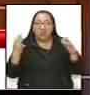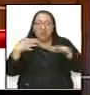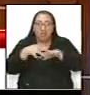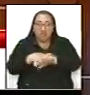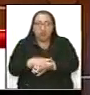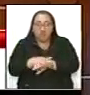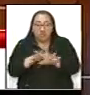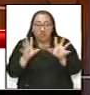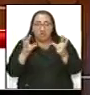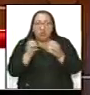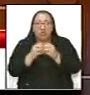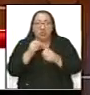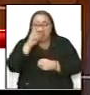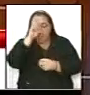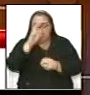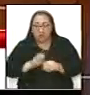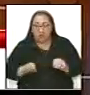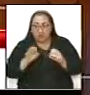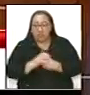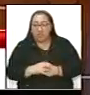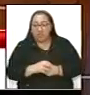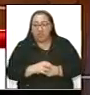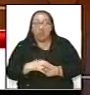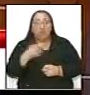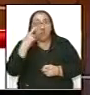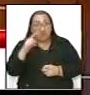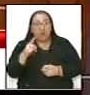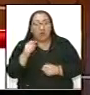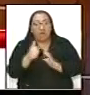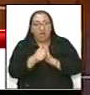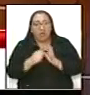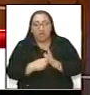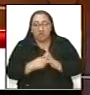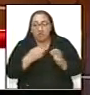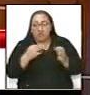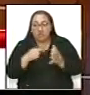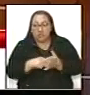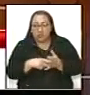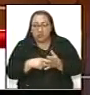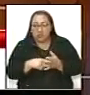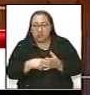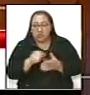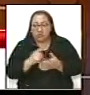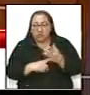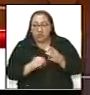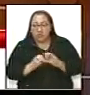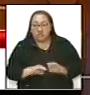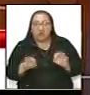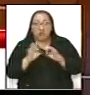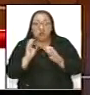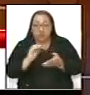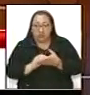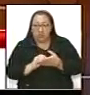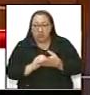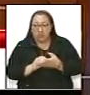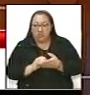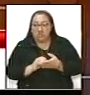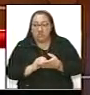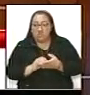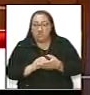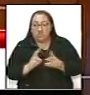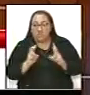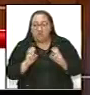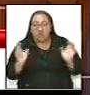inclusión y la integración del país. Y por eso es que en un artículo se garantizó que pudiera estar explícito el tema